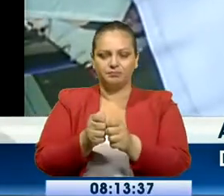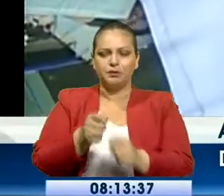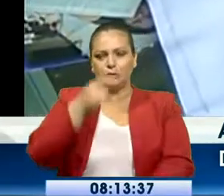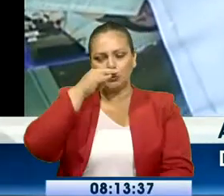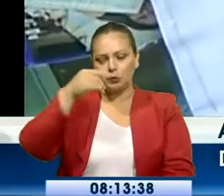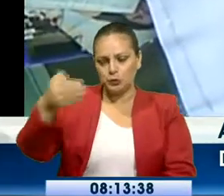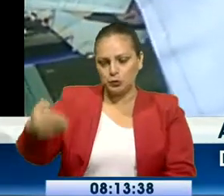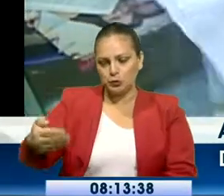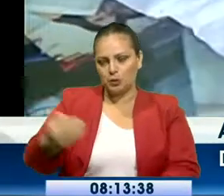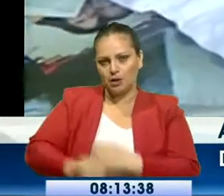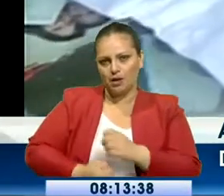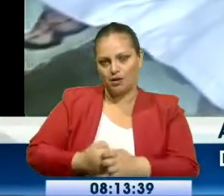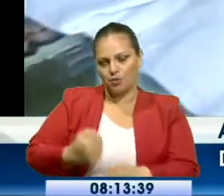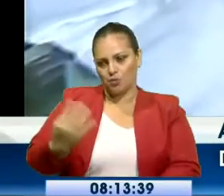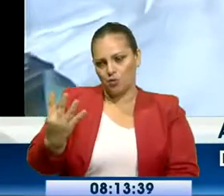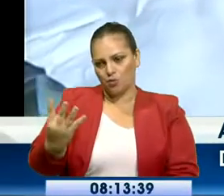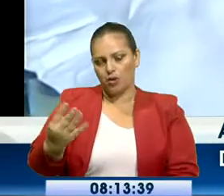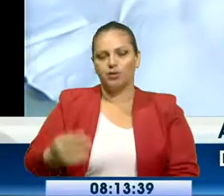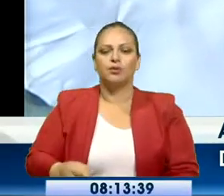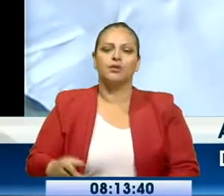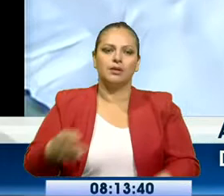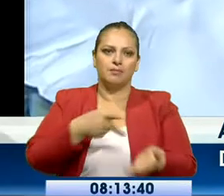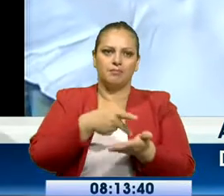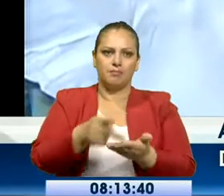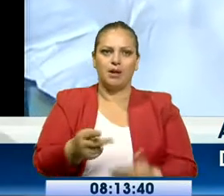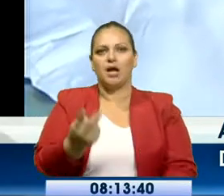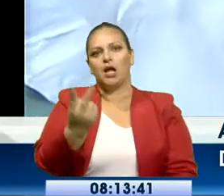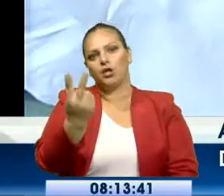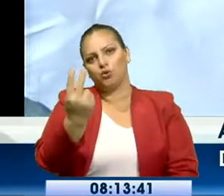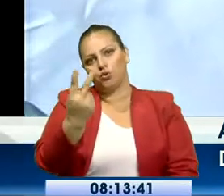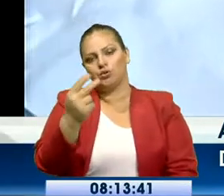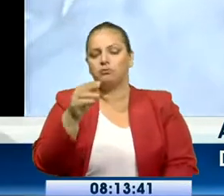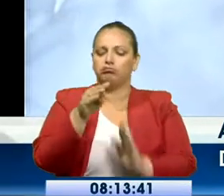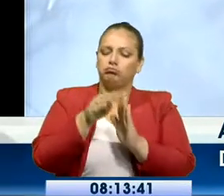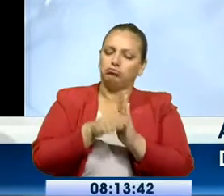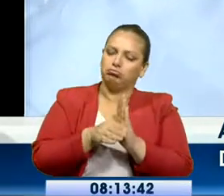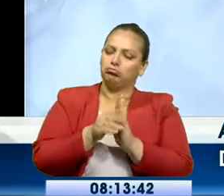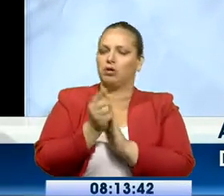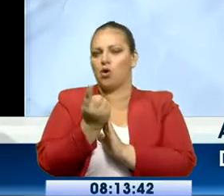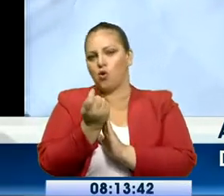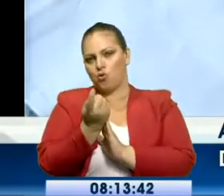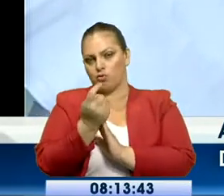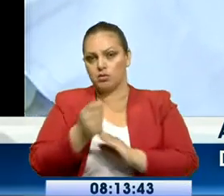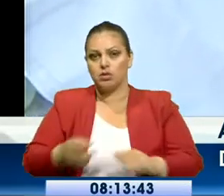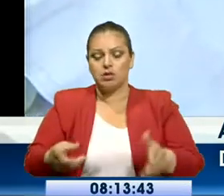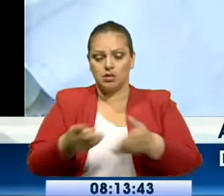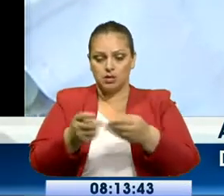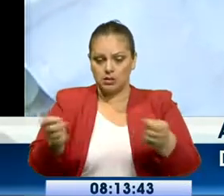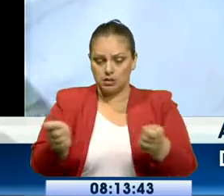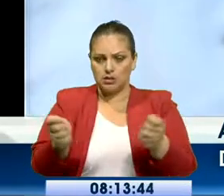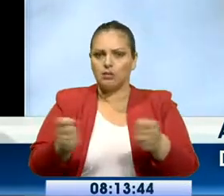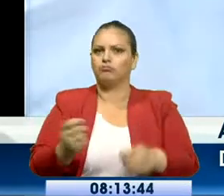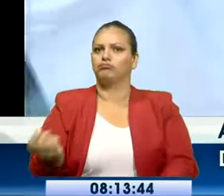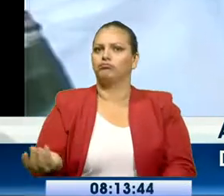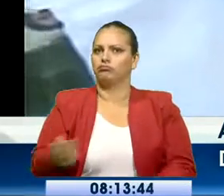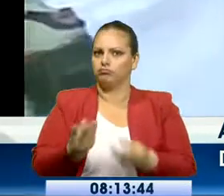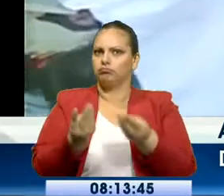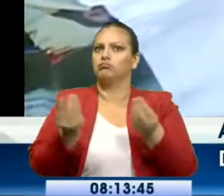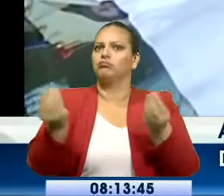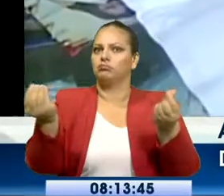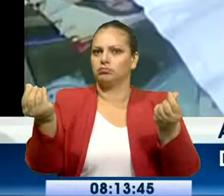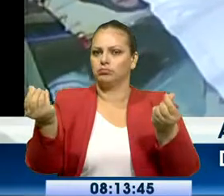eso se le puede dejar en 12 dólares hasta en 11 lo mínimo porque son telas también buenas pero si yo llevo el cuartito de este